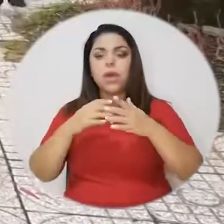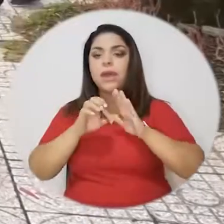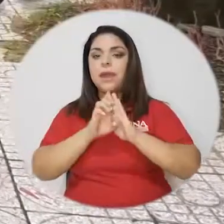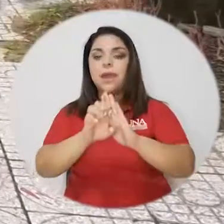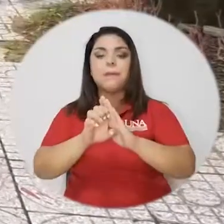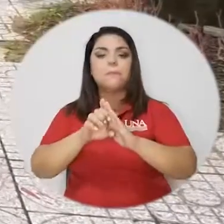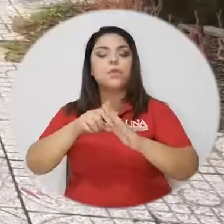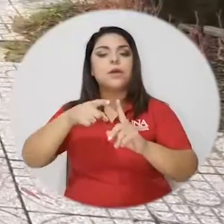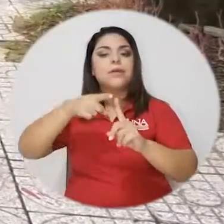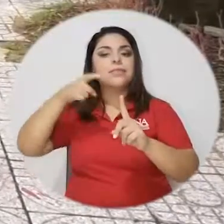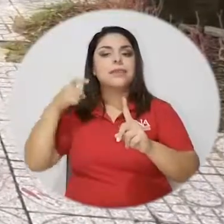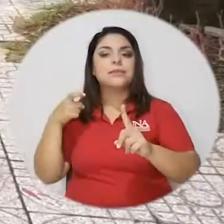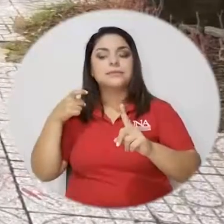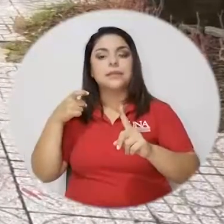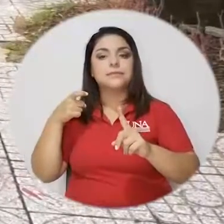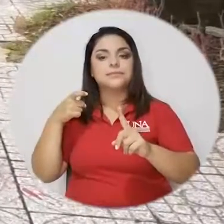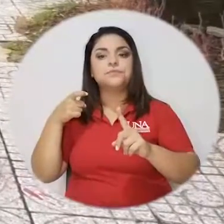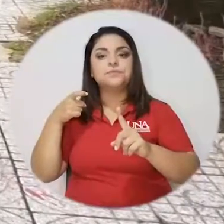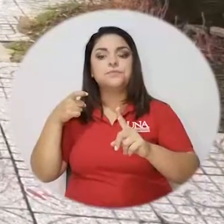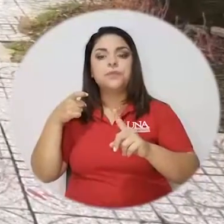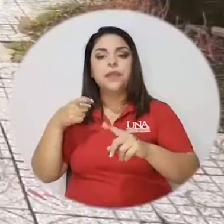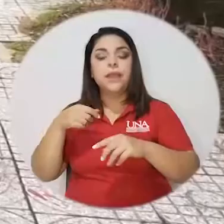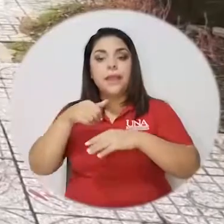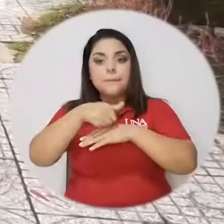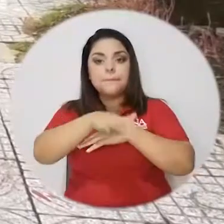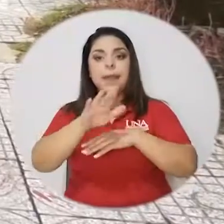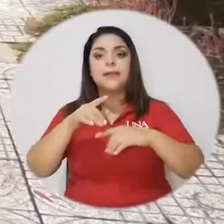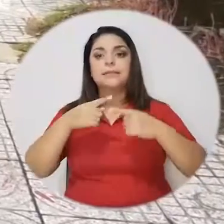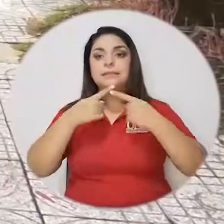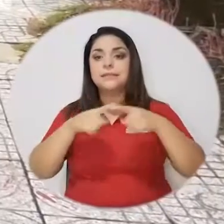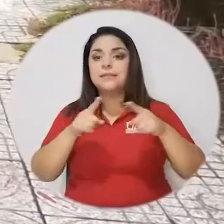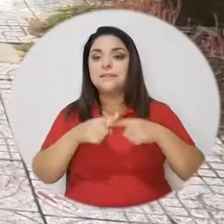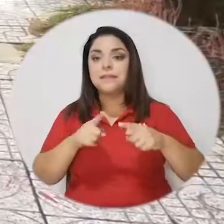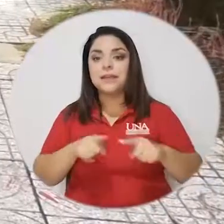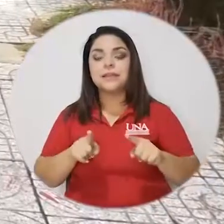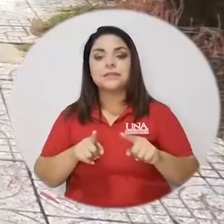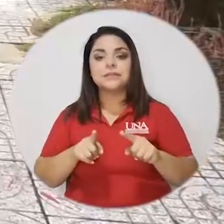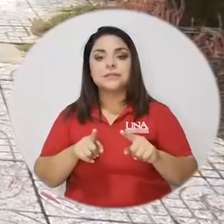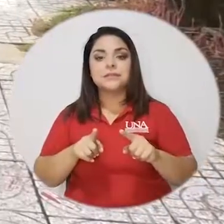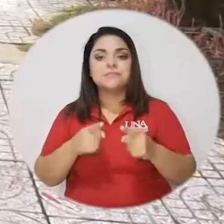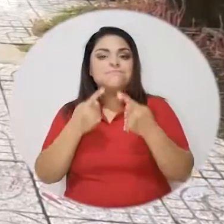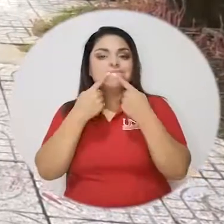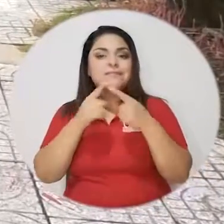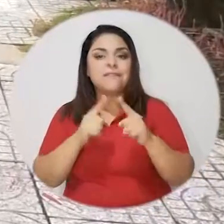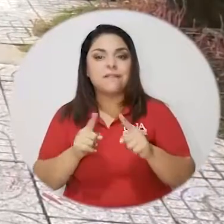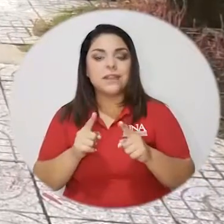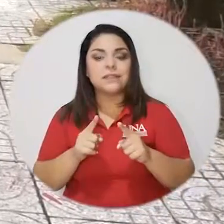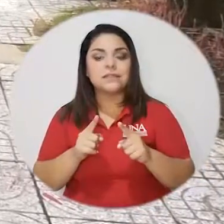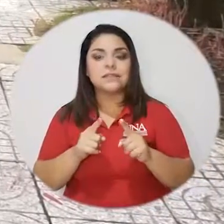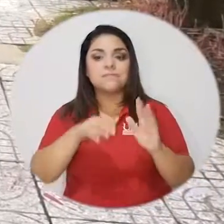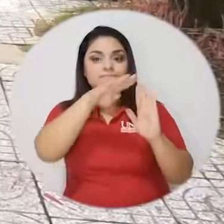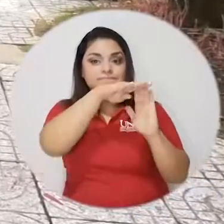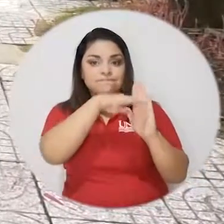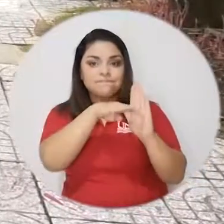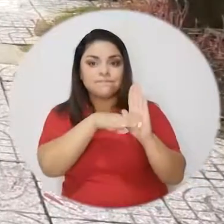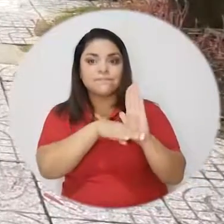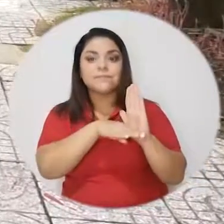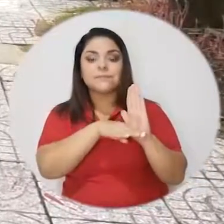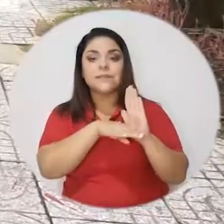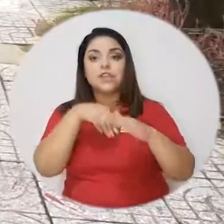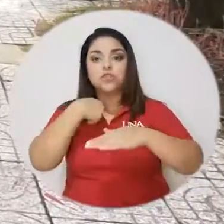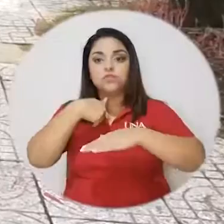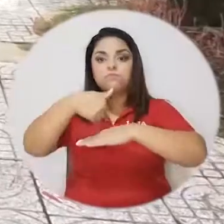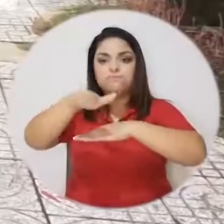desde la emisión de los diferentes, de los diferentes lineamientos, ¿verdad?,